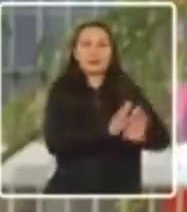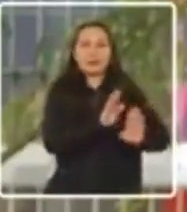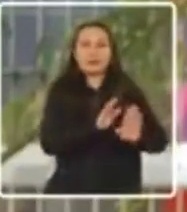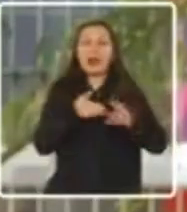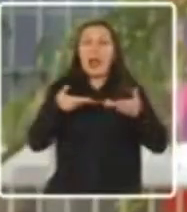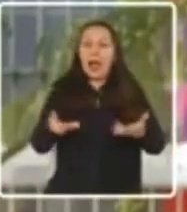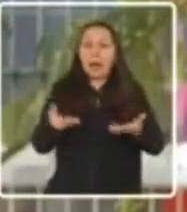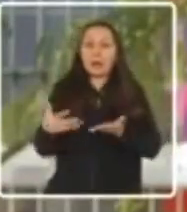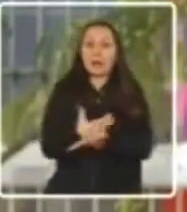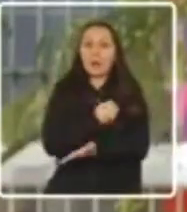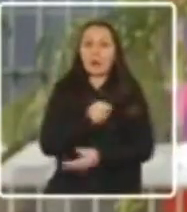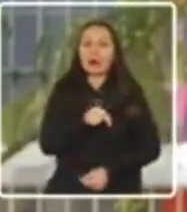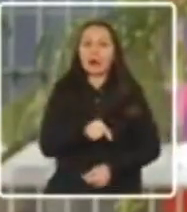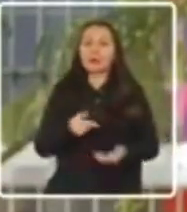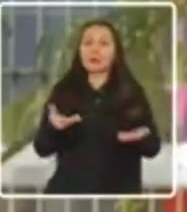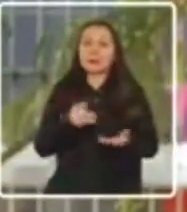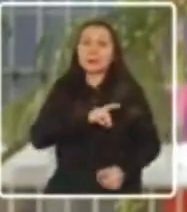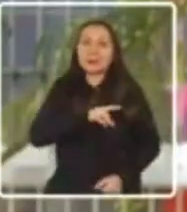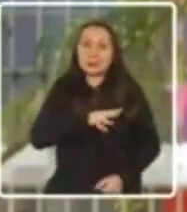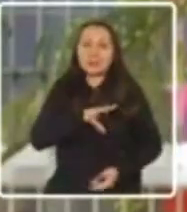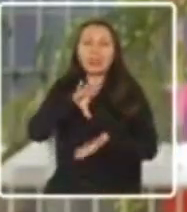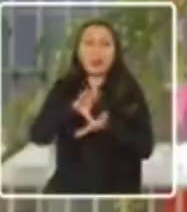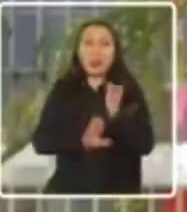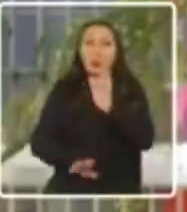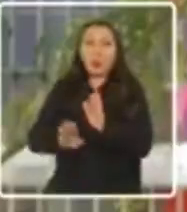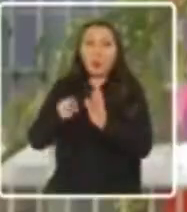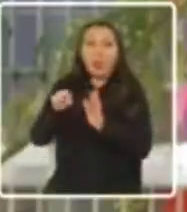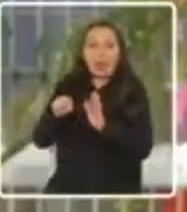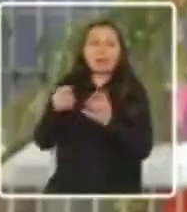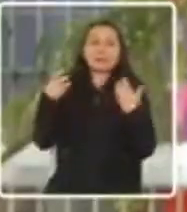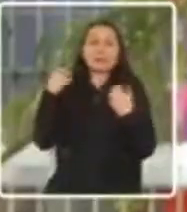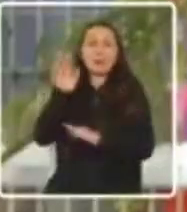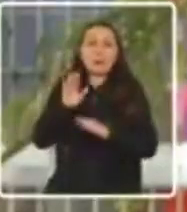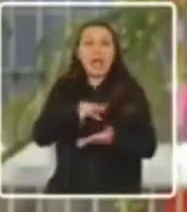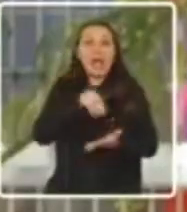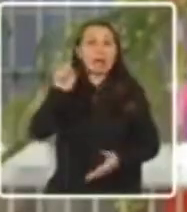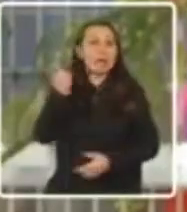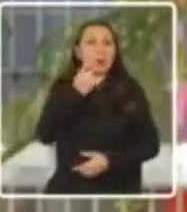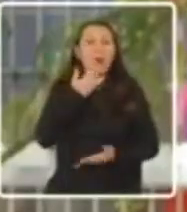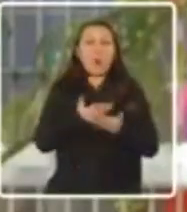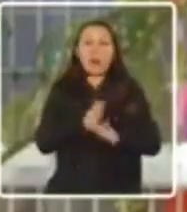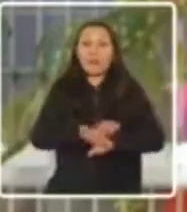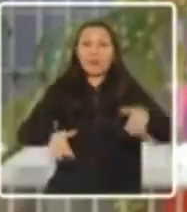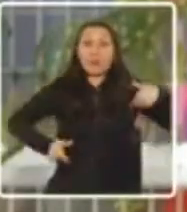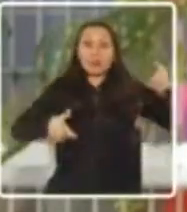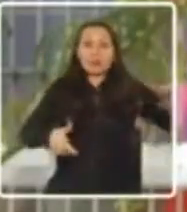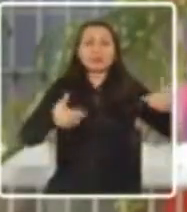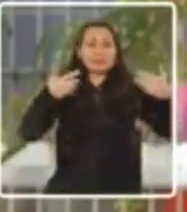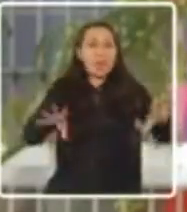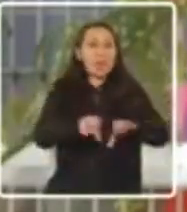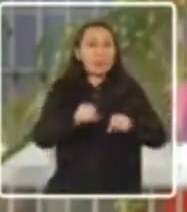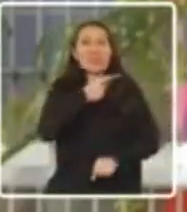esto estamos logrando que Chile sea un país que cuida a quienes cuidan. Y Arica es el primero, pero cuando termine nuestro gobierno van a haber